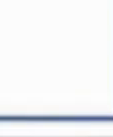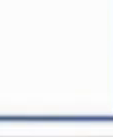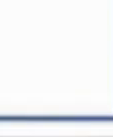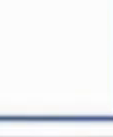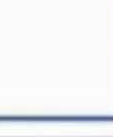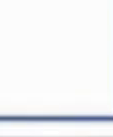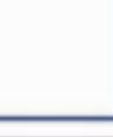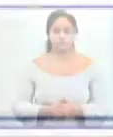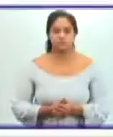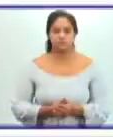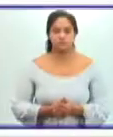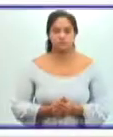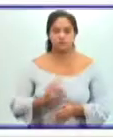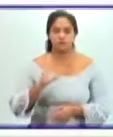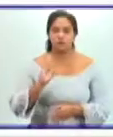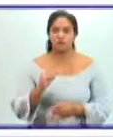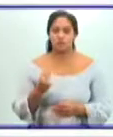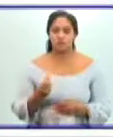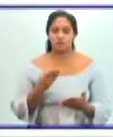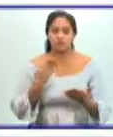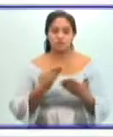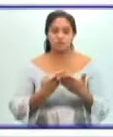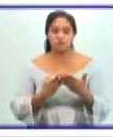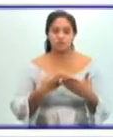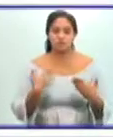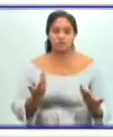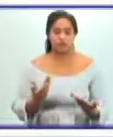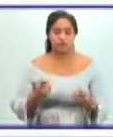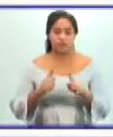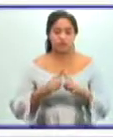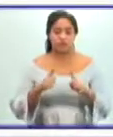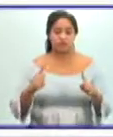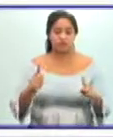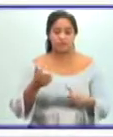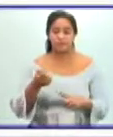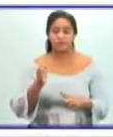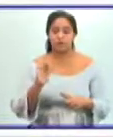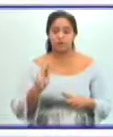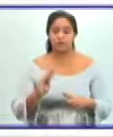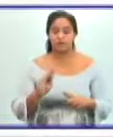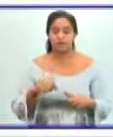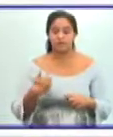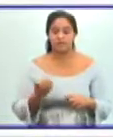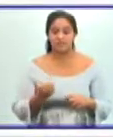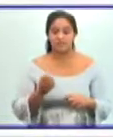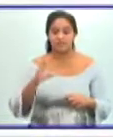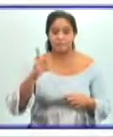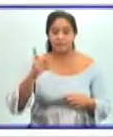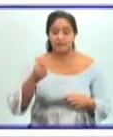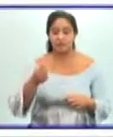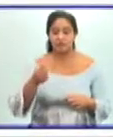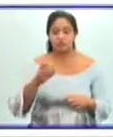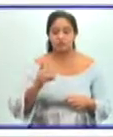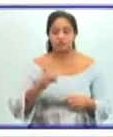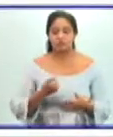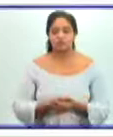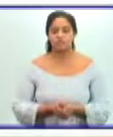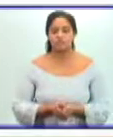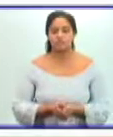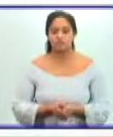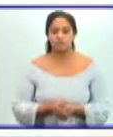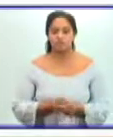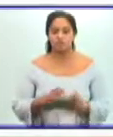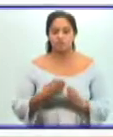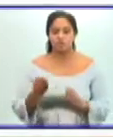Y nos piden probar que el segmento AE es al segmento AD, como el segmento AG es